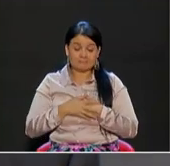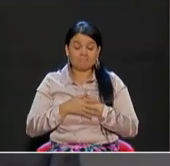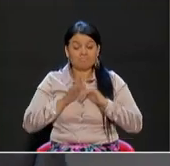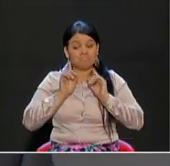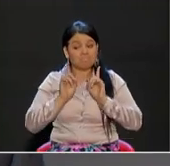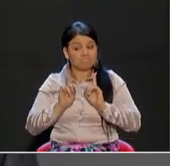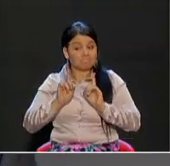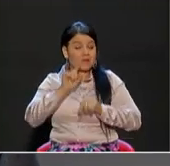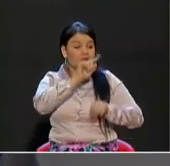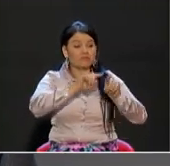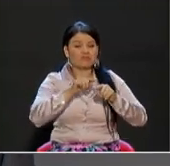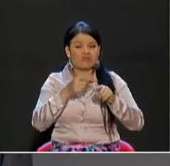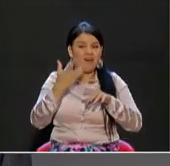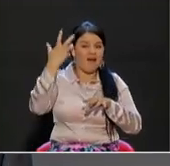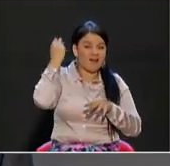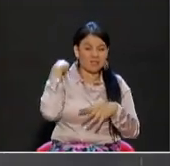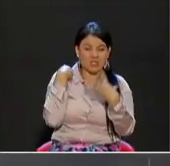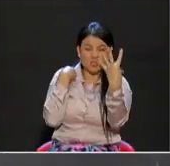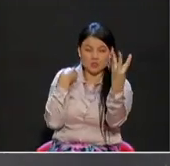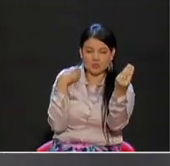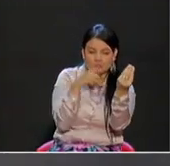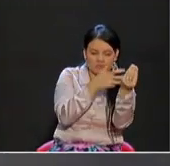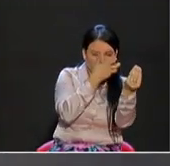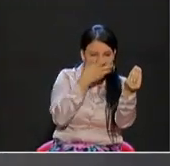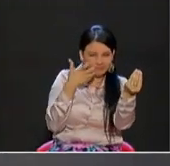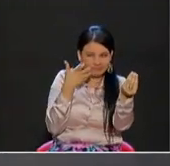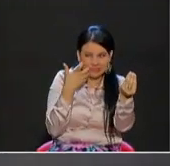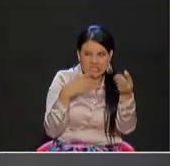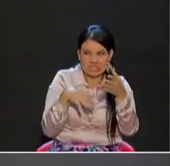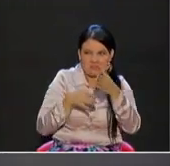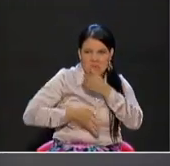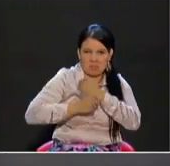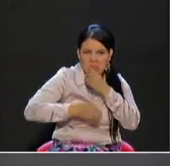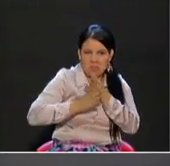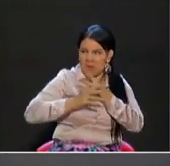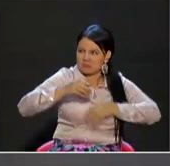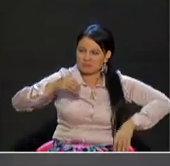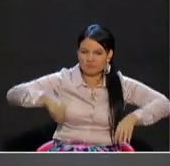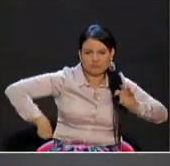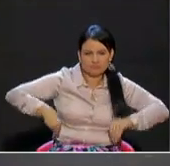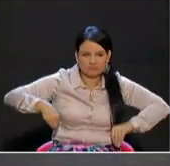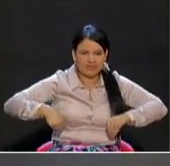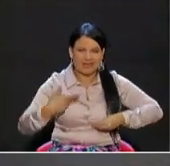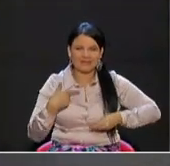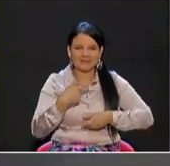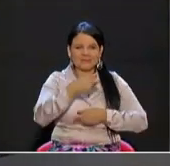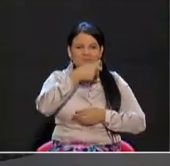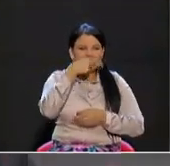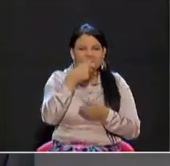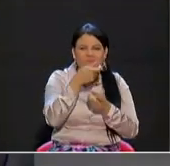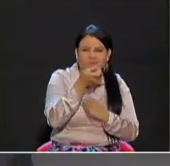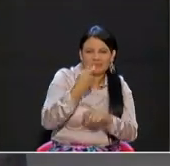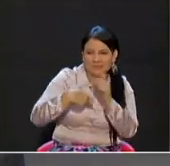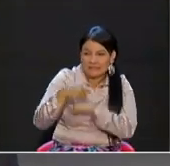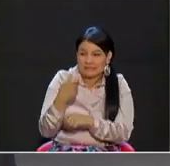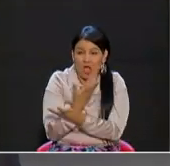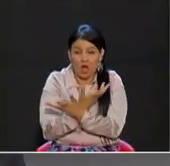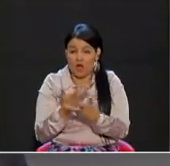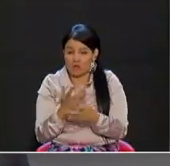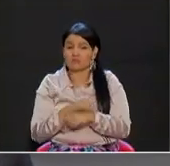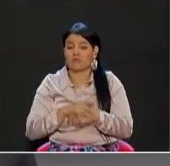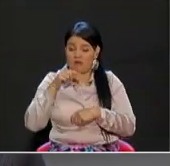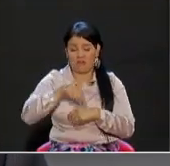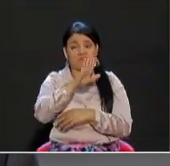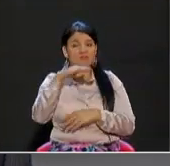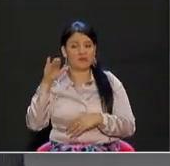le están cumpliendo a la sociedad aquellos desmovilizados que ya hacen parte de bandas criminales que están generando la ilegalidad en nuestro